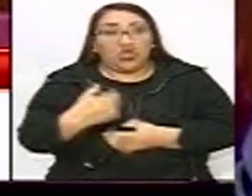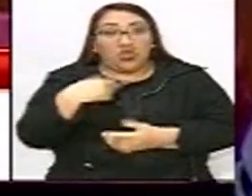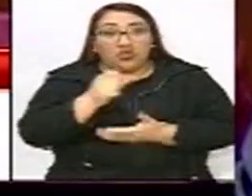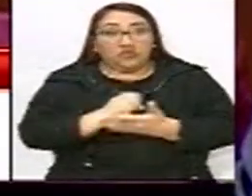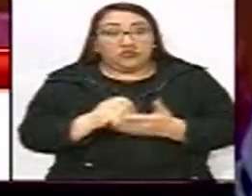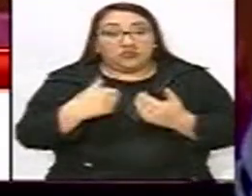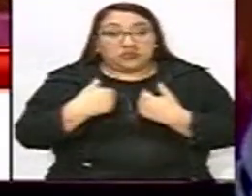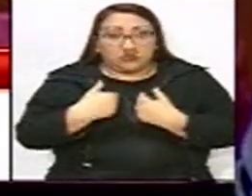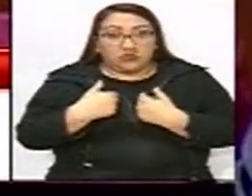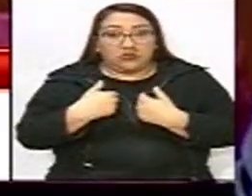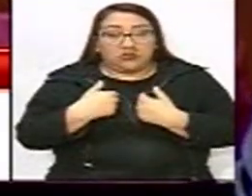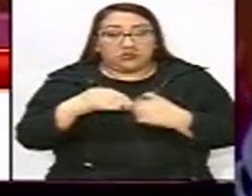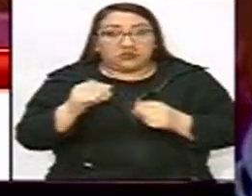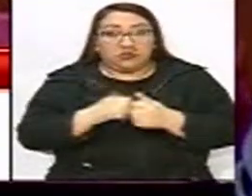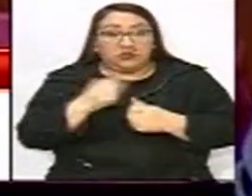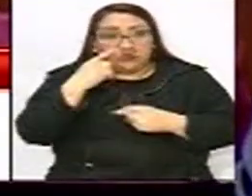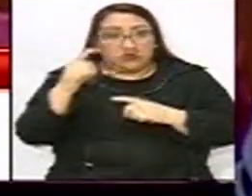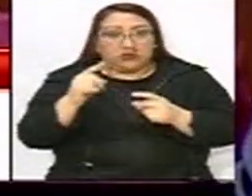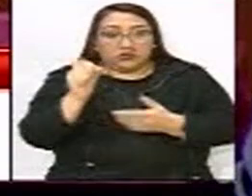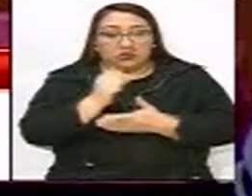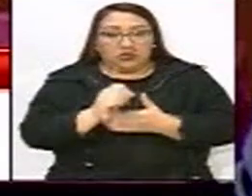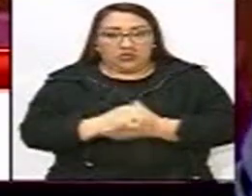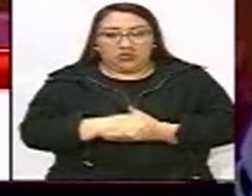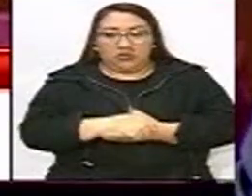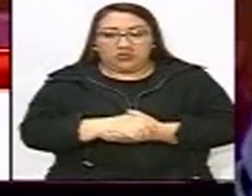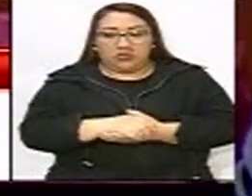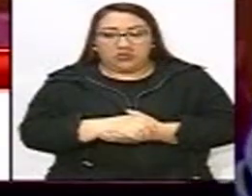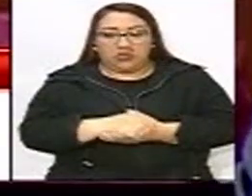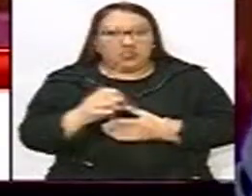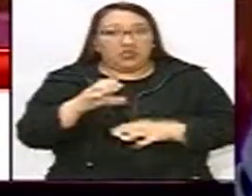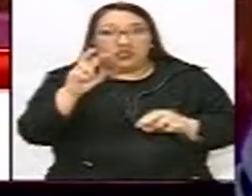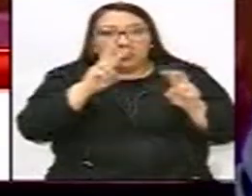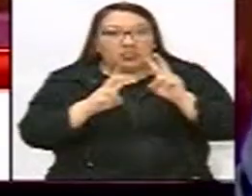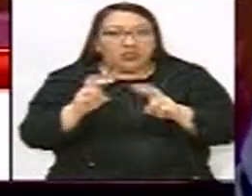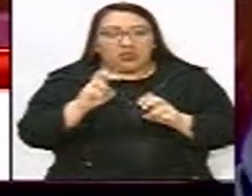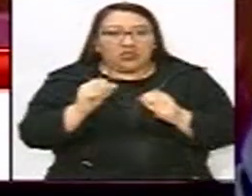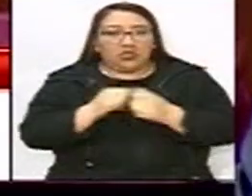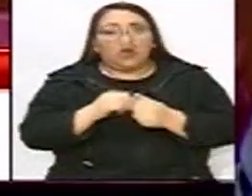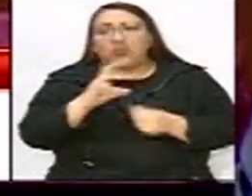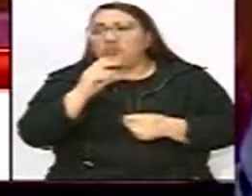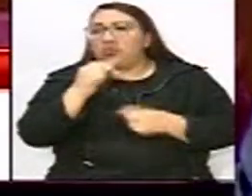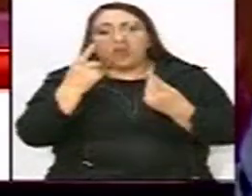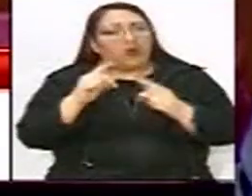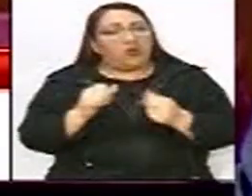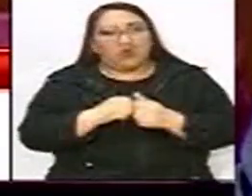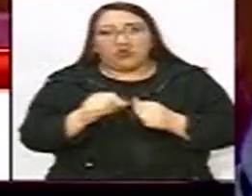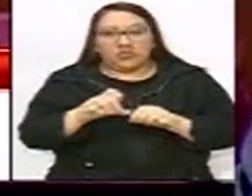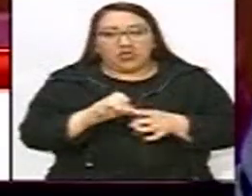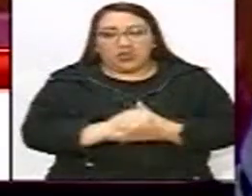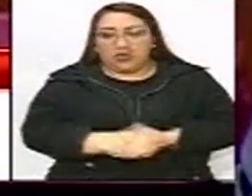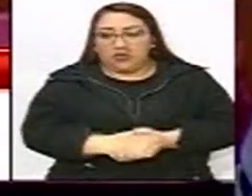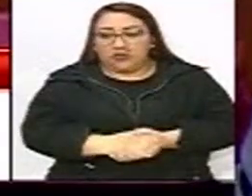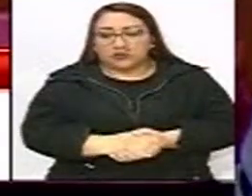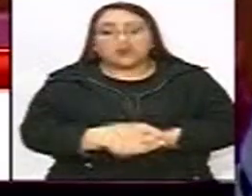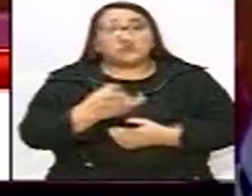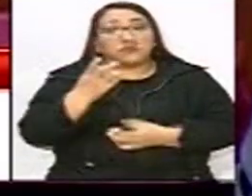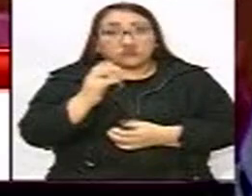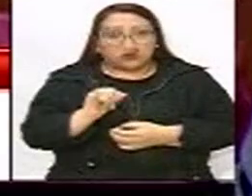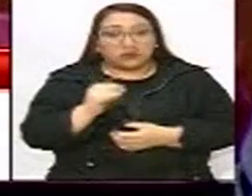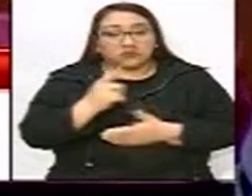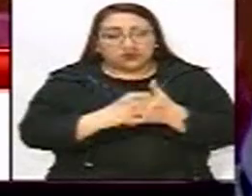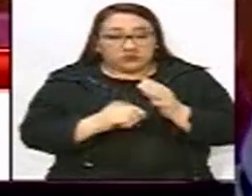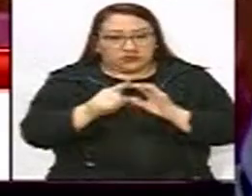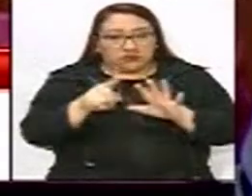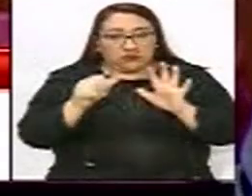nosotros tenemos, a través de la supervisión del contrato, que hacer la revisión y un cuestionamiento en caso lo haya. Y fue así que